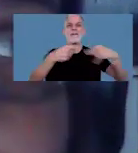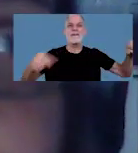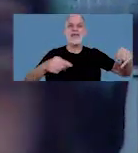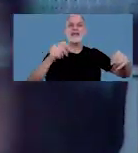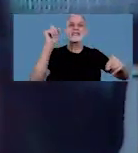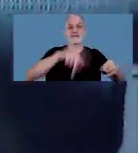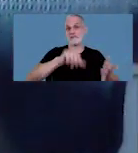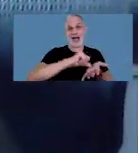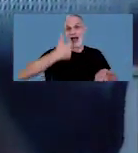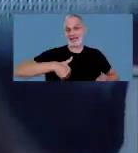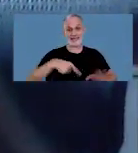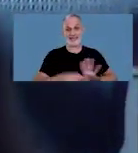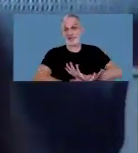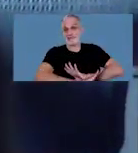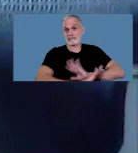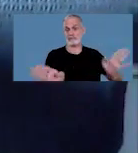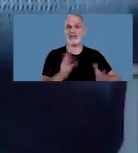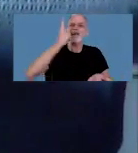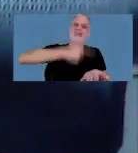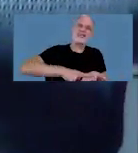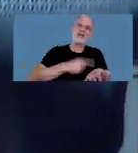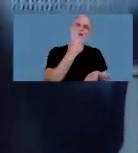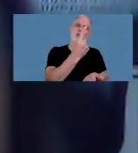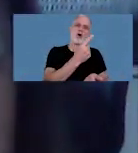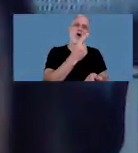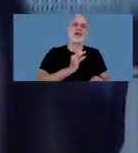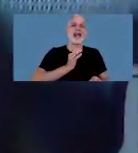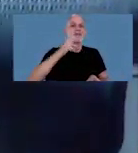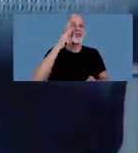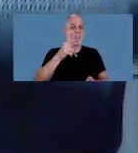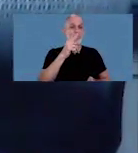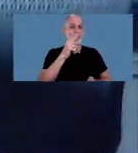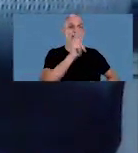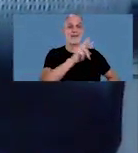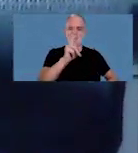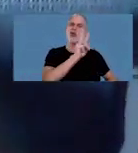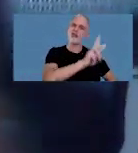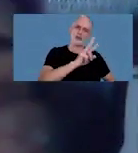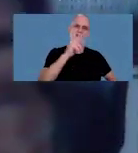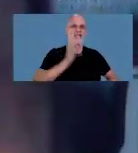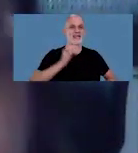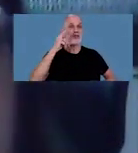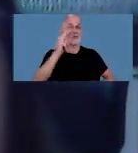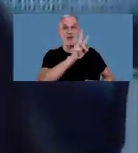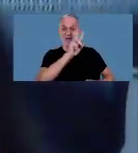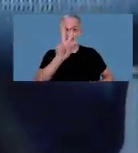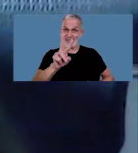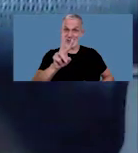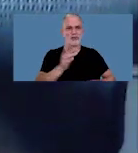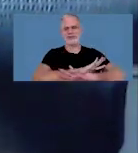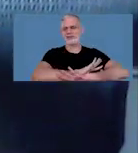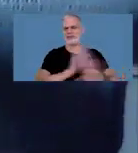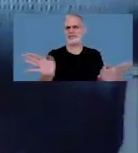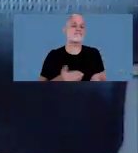el país. Así que ya el dictamen 1 del 2022, 2 del 2022 de Dialir te